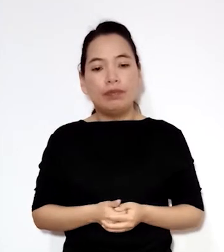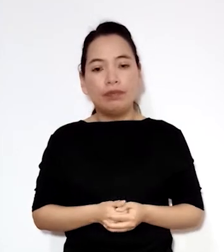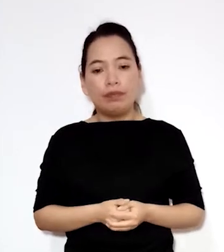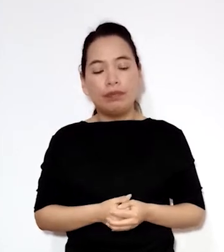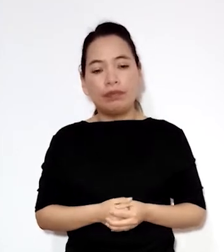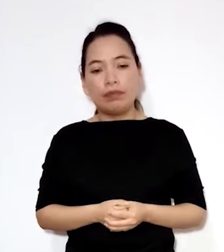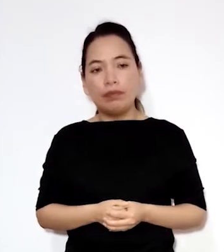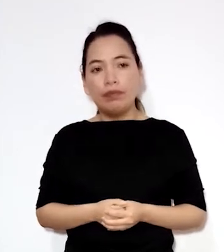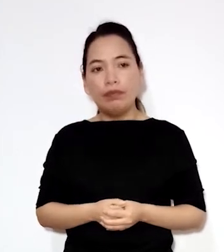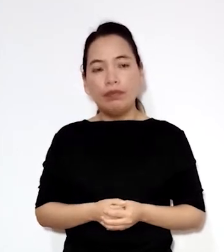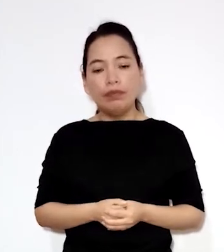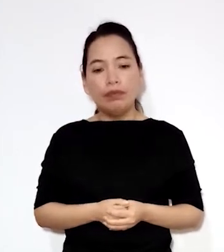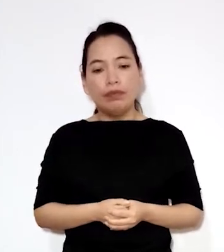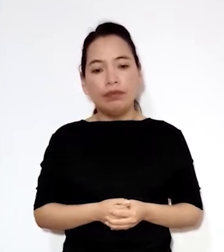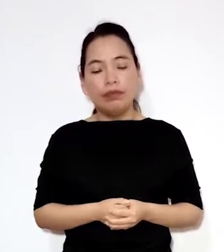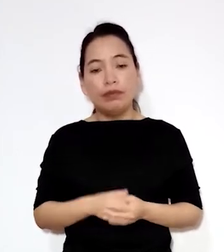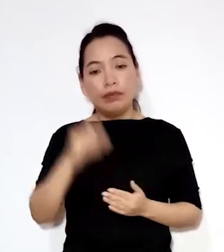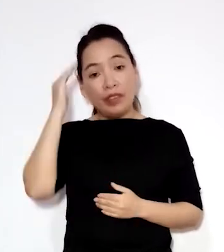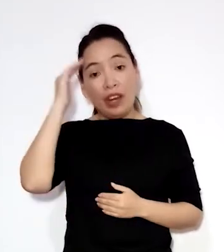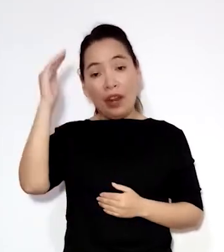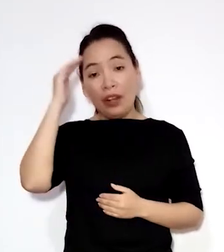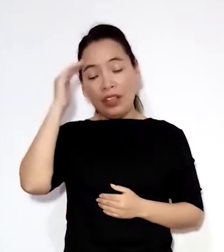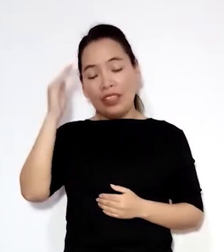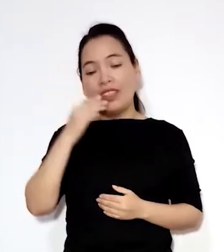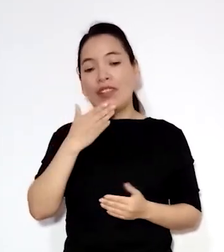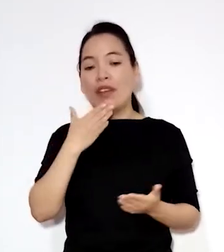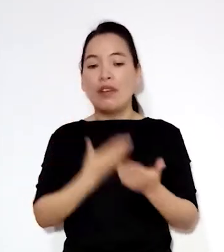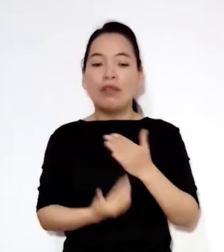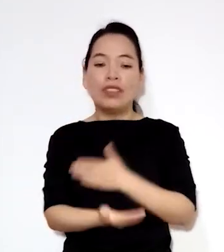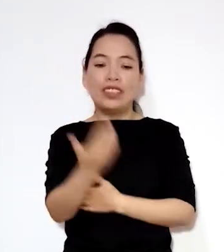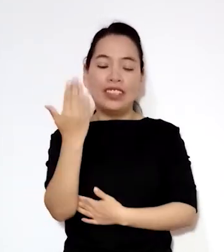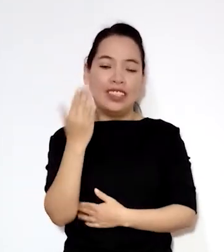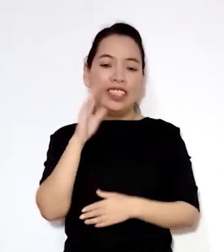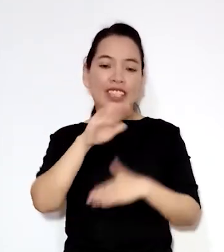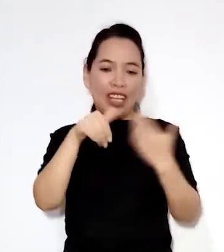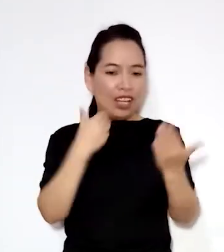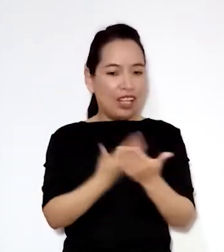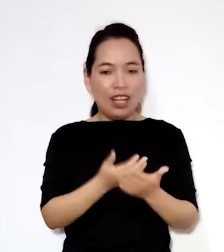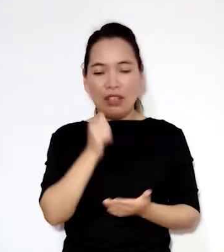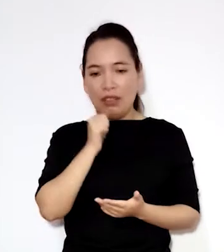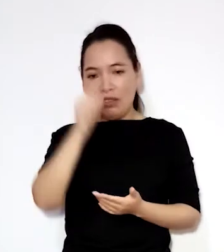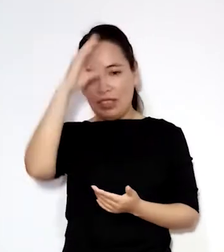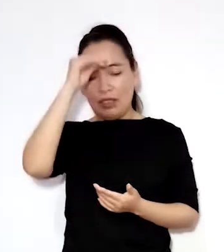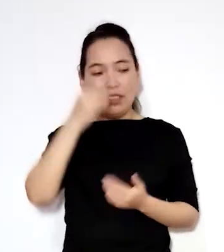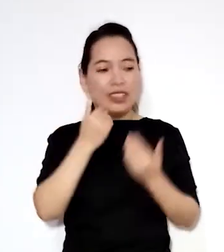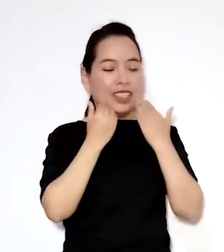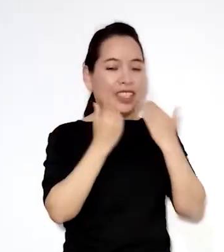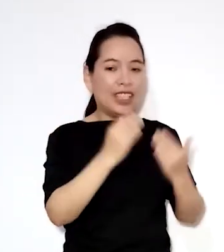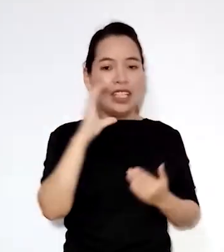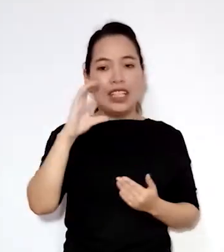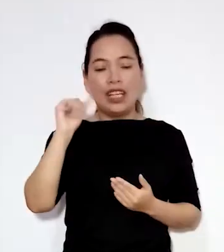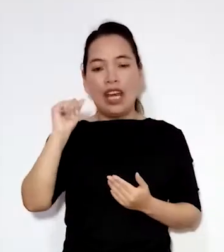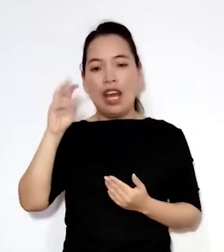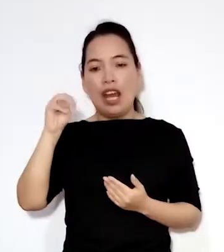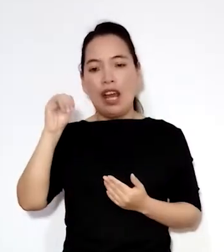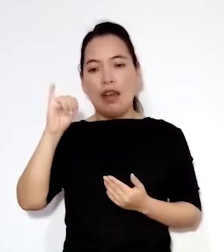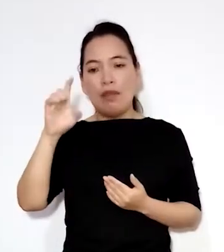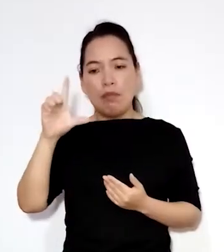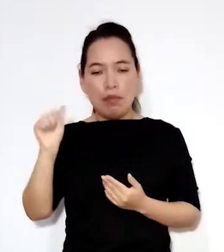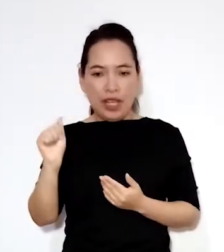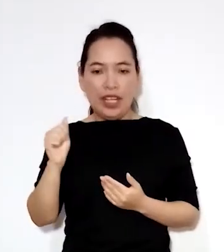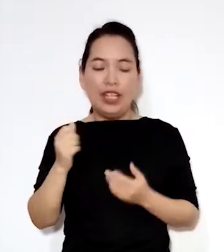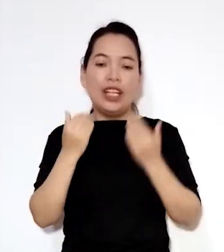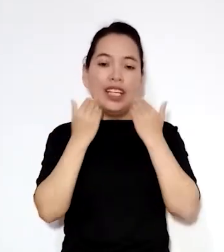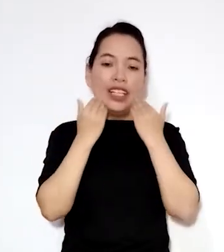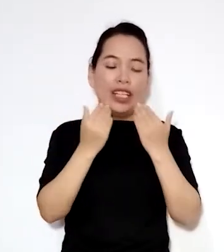la campaña mundial, y para que él pueda participantes de esta